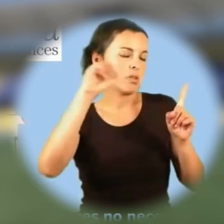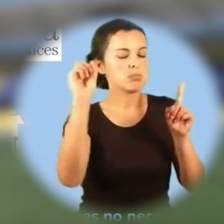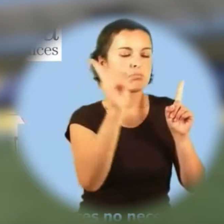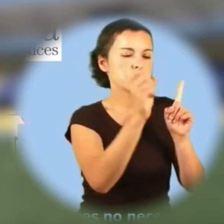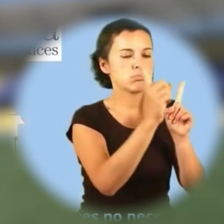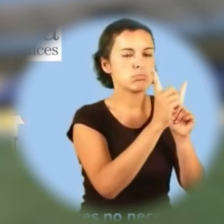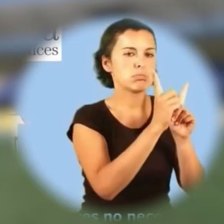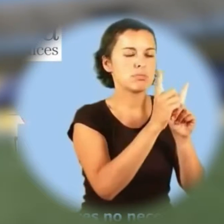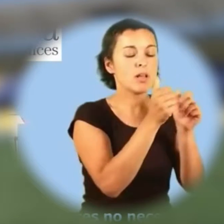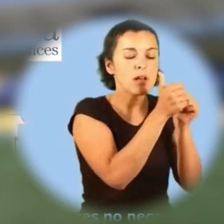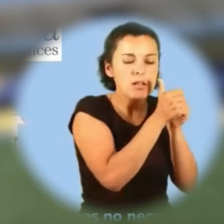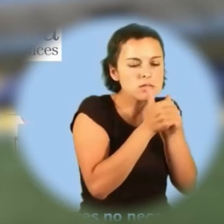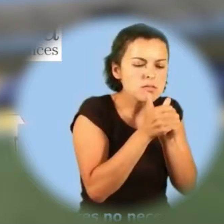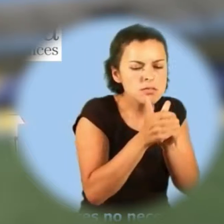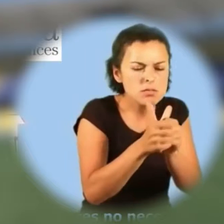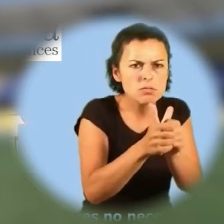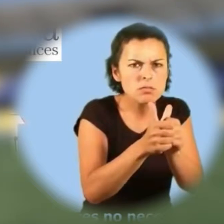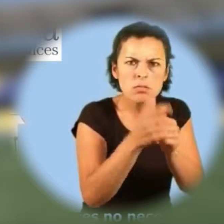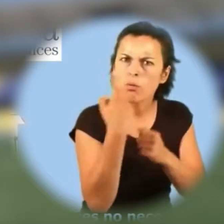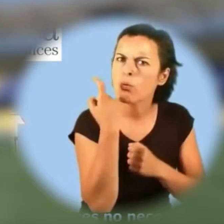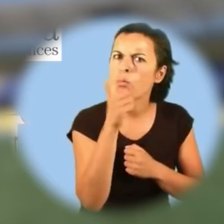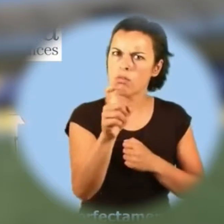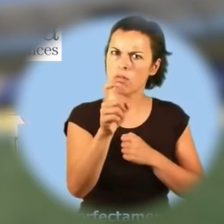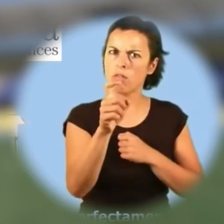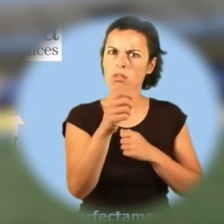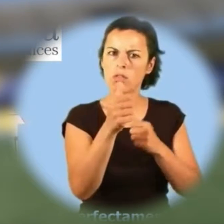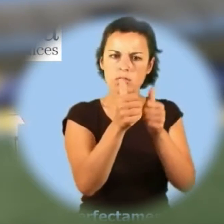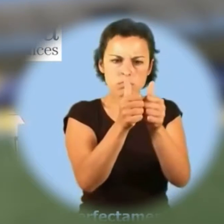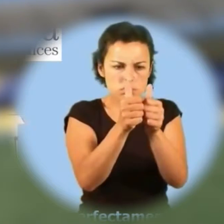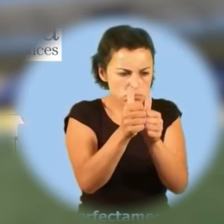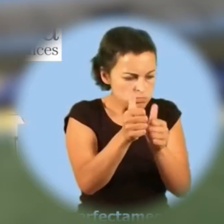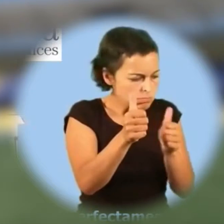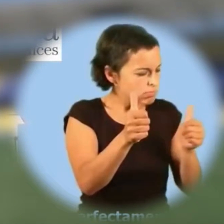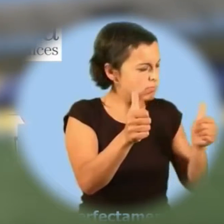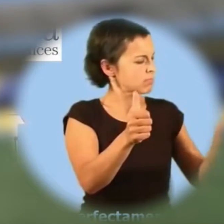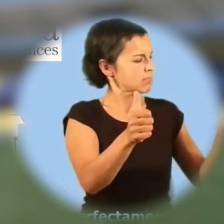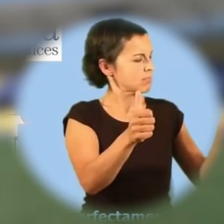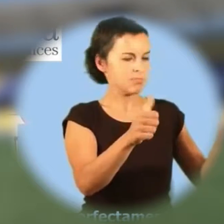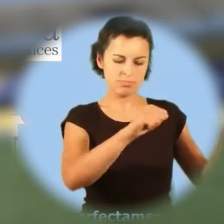Mantenga siempre la calma y sea solidario con la evacuación.